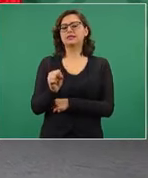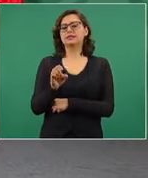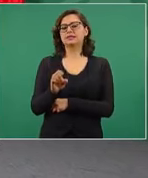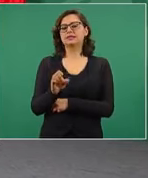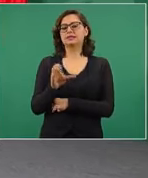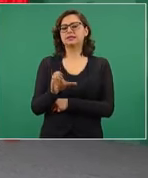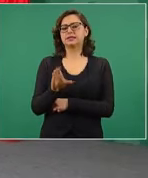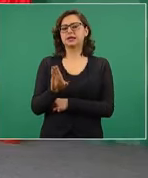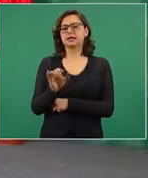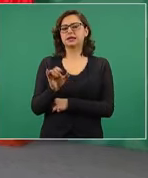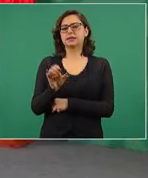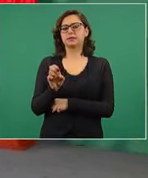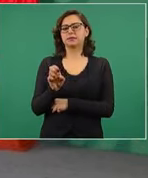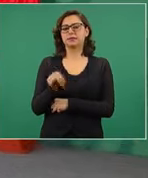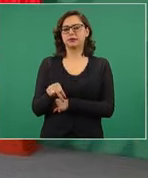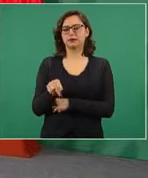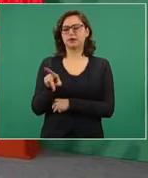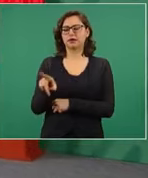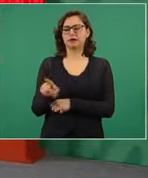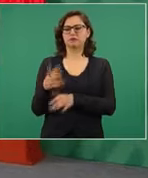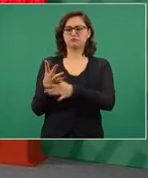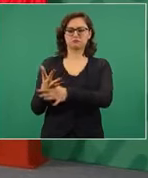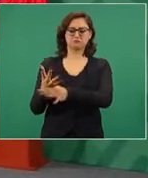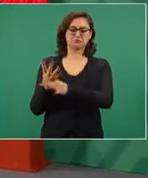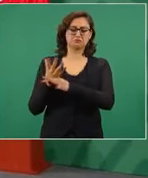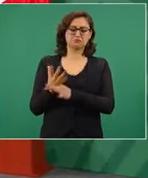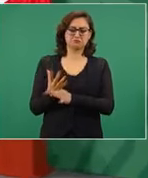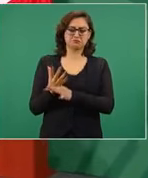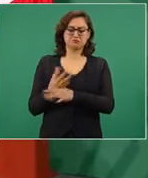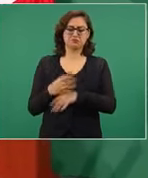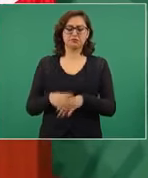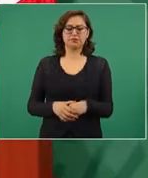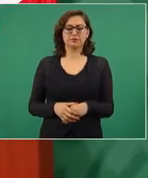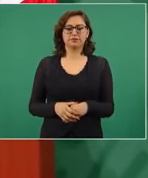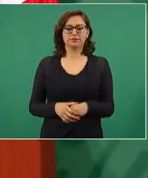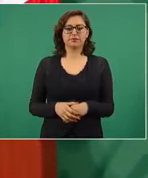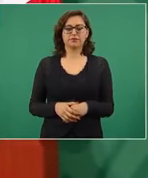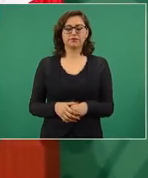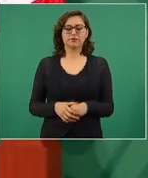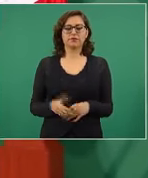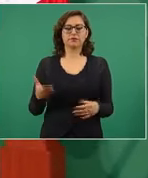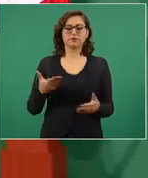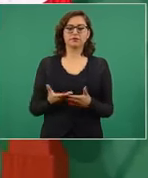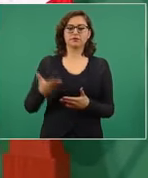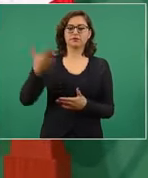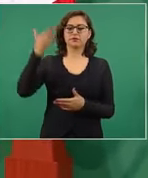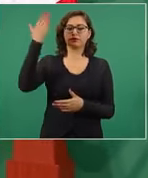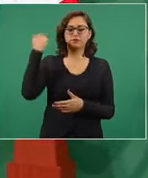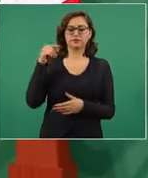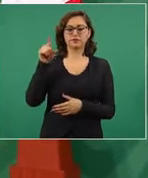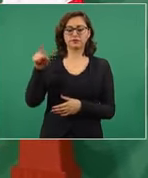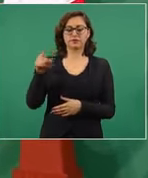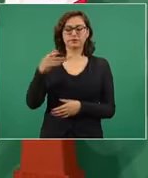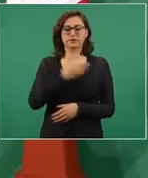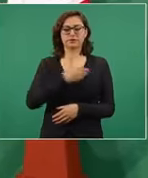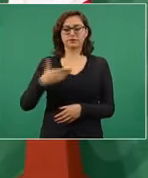Javier May, de que las plantas que sembramos cuando nos visitó el presidente de El